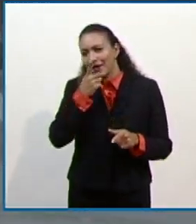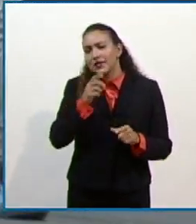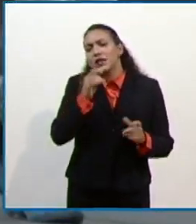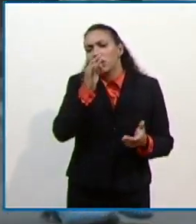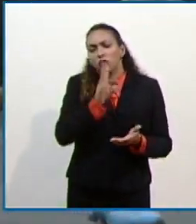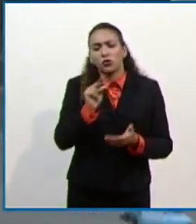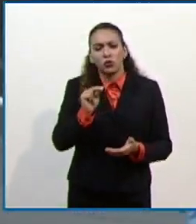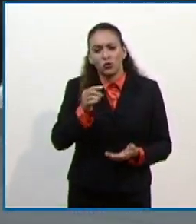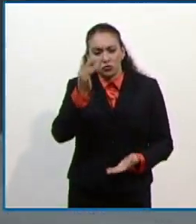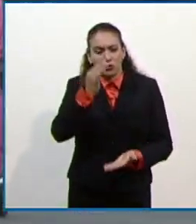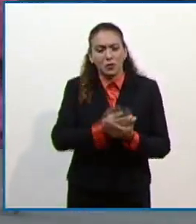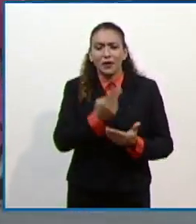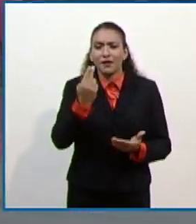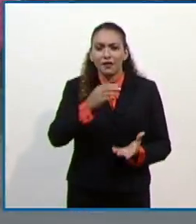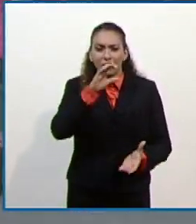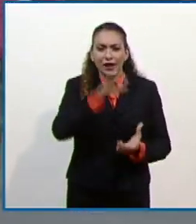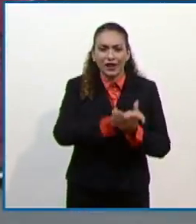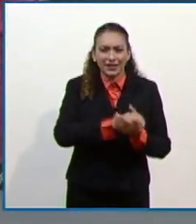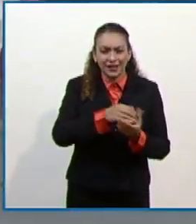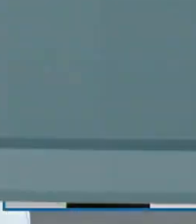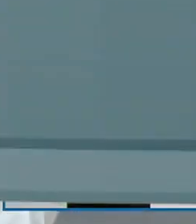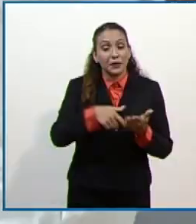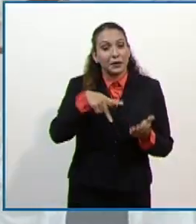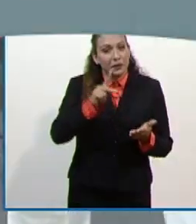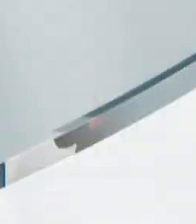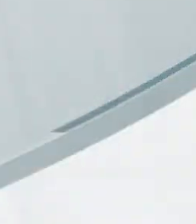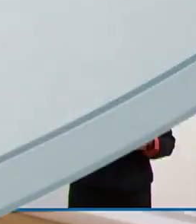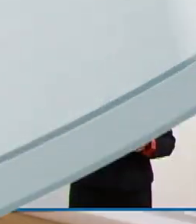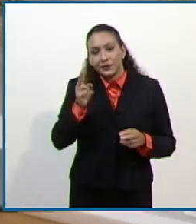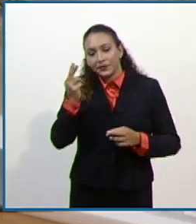debe interpretarse en sentido estricto.